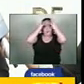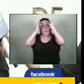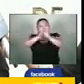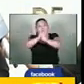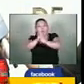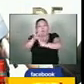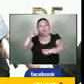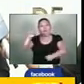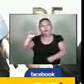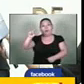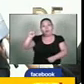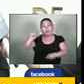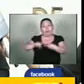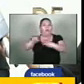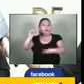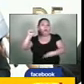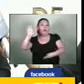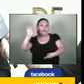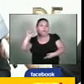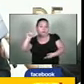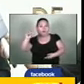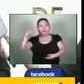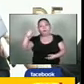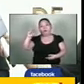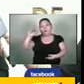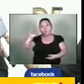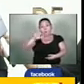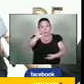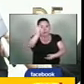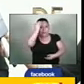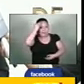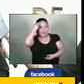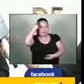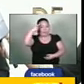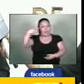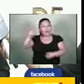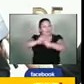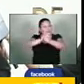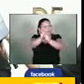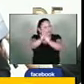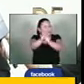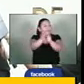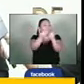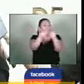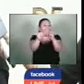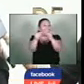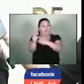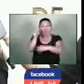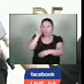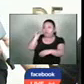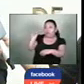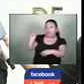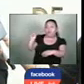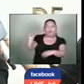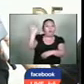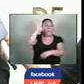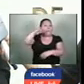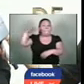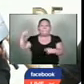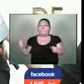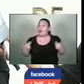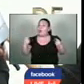lo son el caso de Delta, Alf y Gamma. Una cosa que tenemos que recordar es que estas adaptaciones están demostrando en otros países afectar a esos grupos